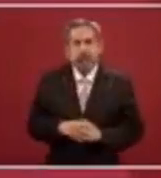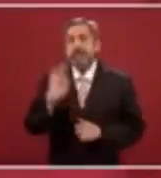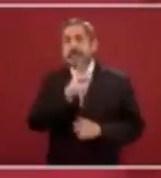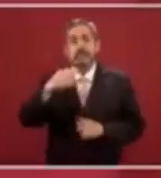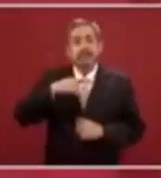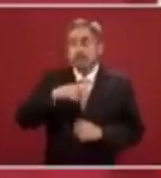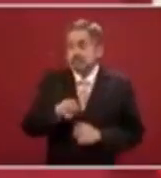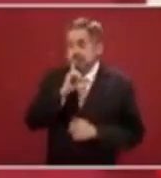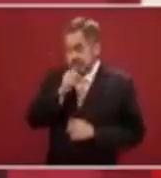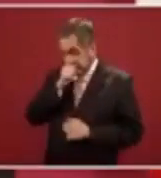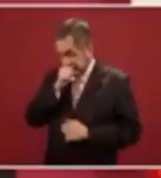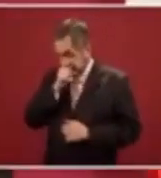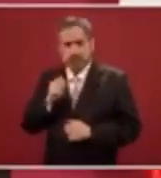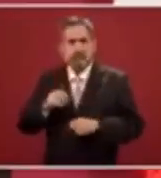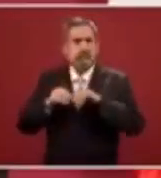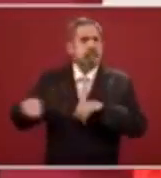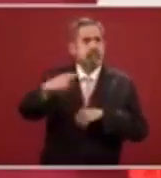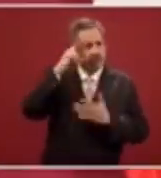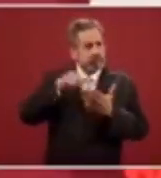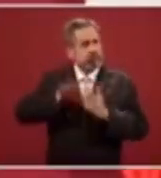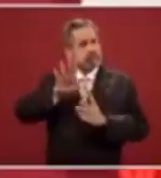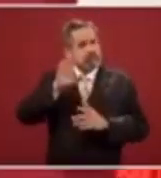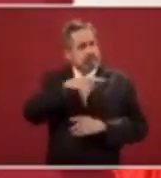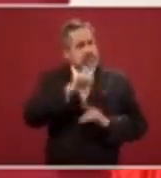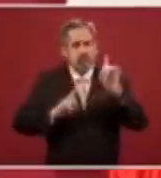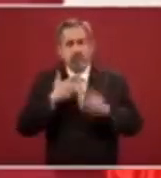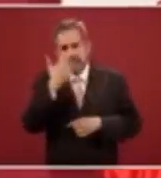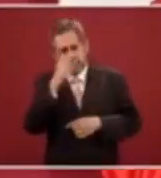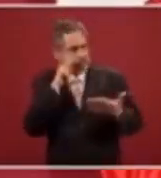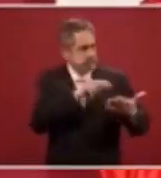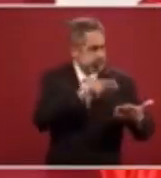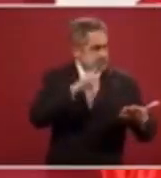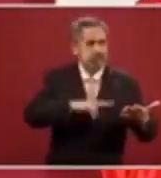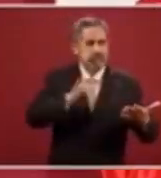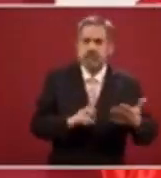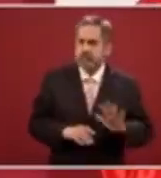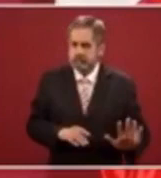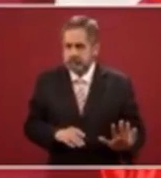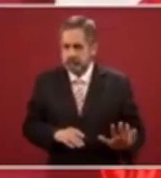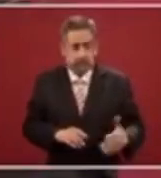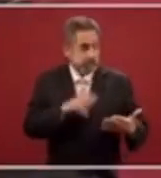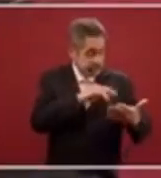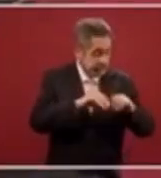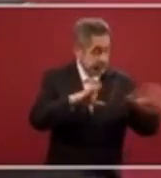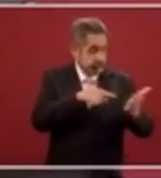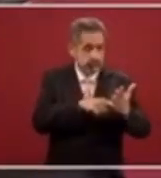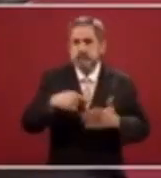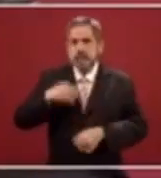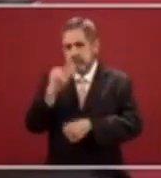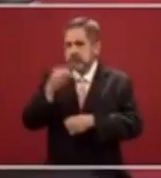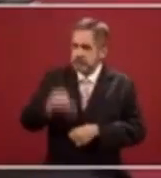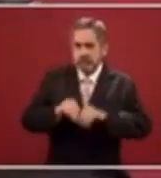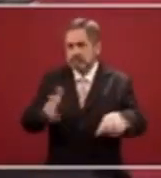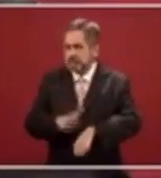gente va a pensar de que está leyendo información objetiva,